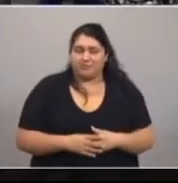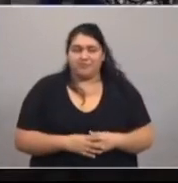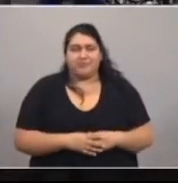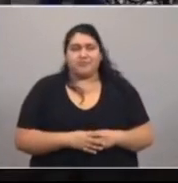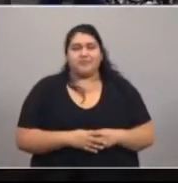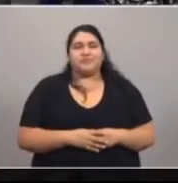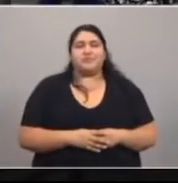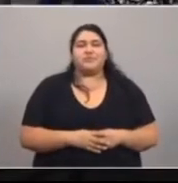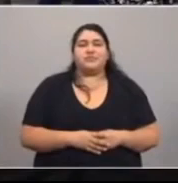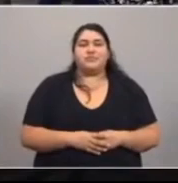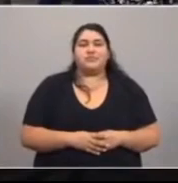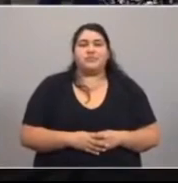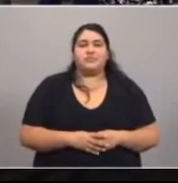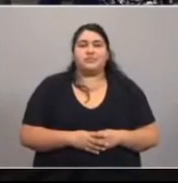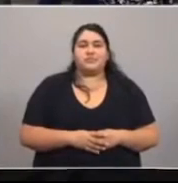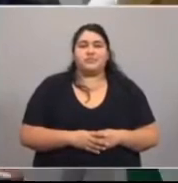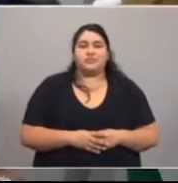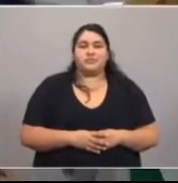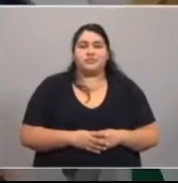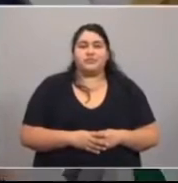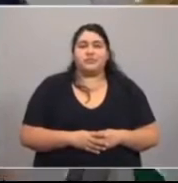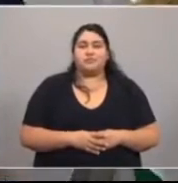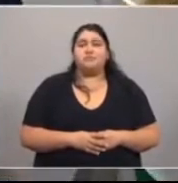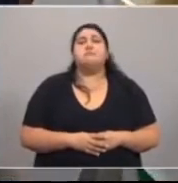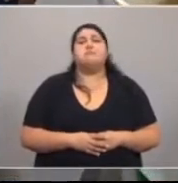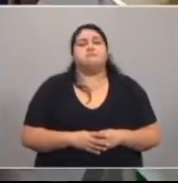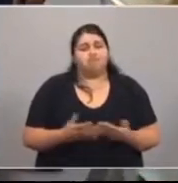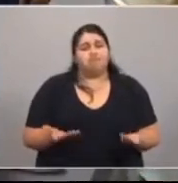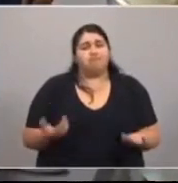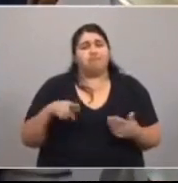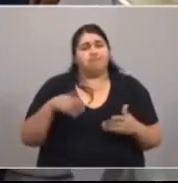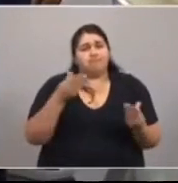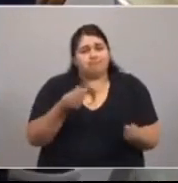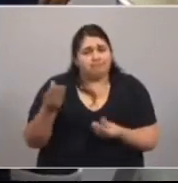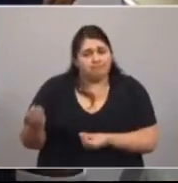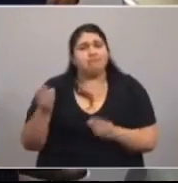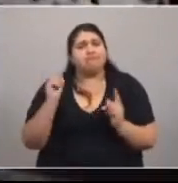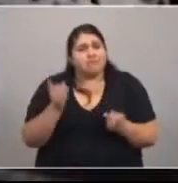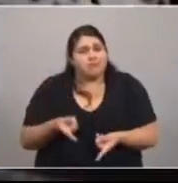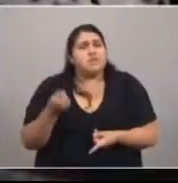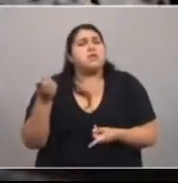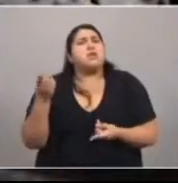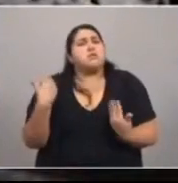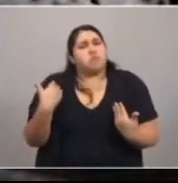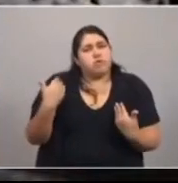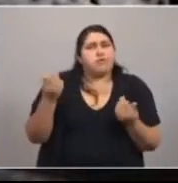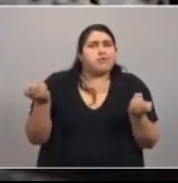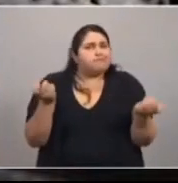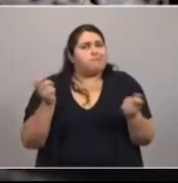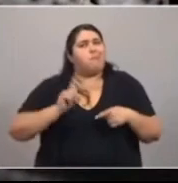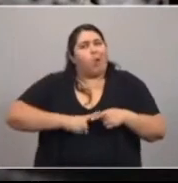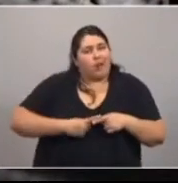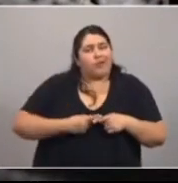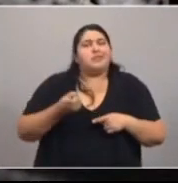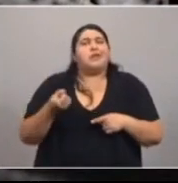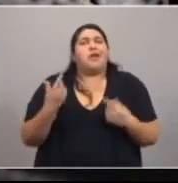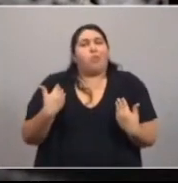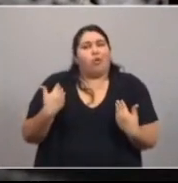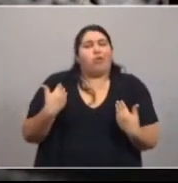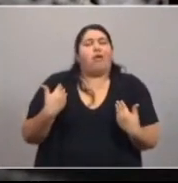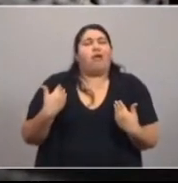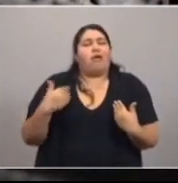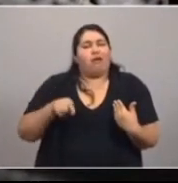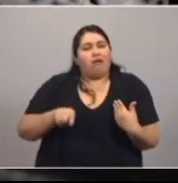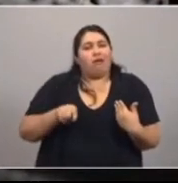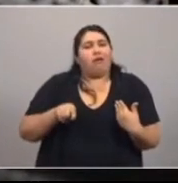De poder tener actos de entrega y de poder tener una conducción política y de poder llevar adelante los destinos de cada uno de los